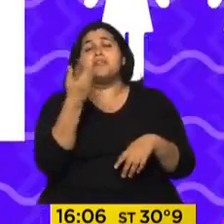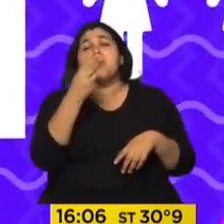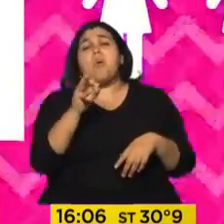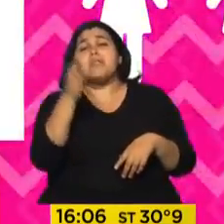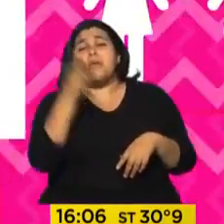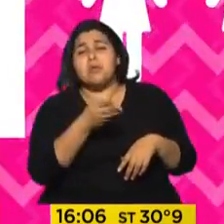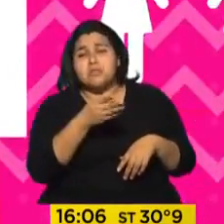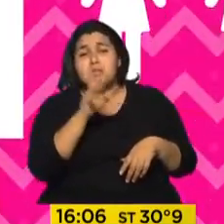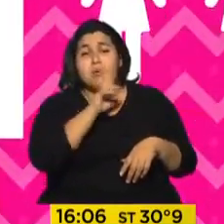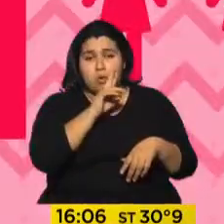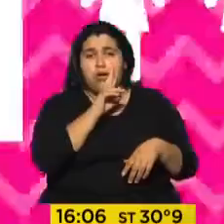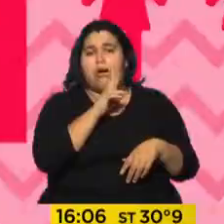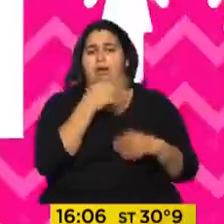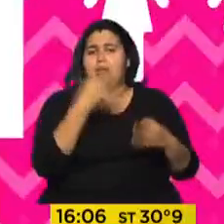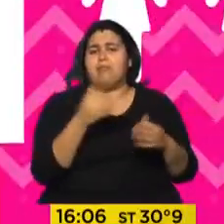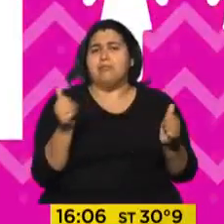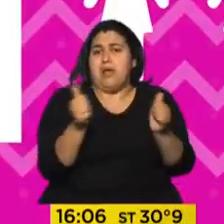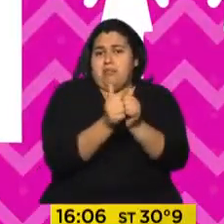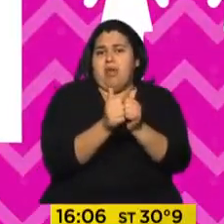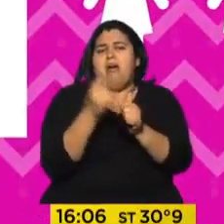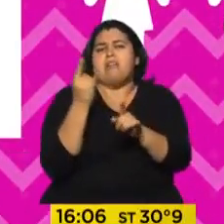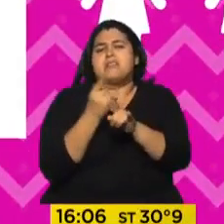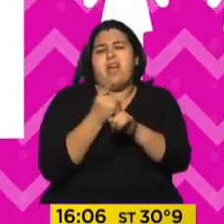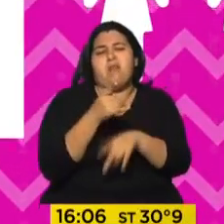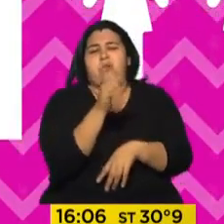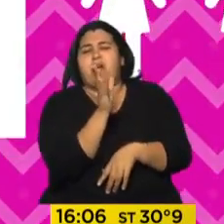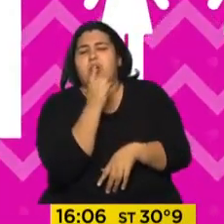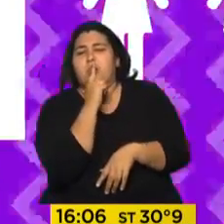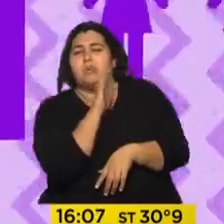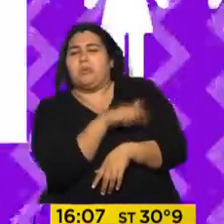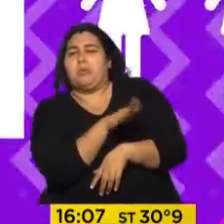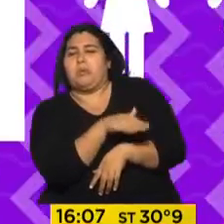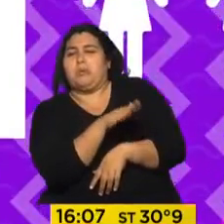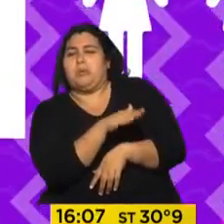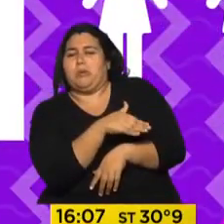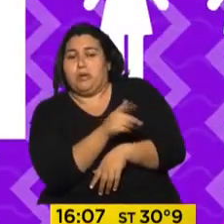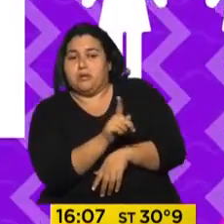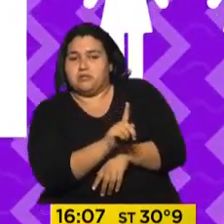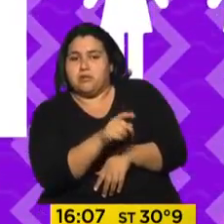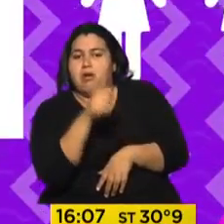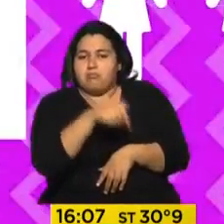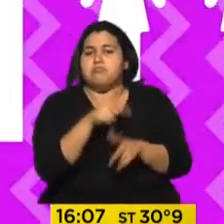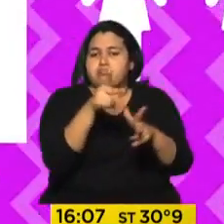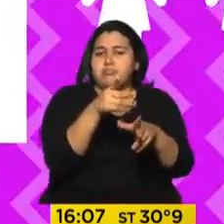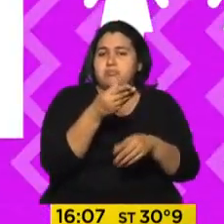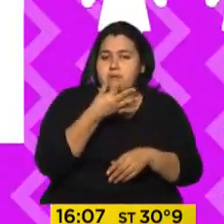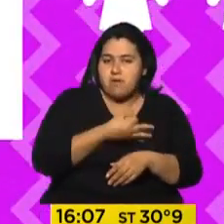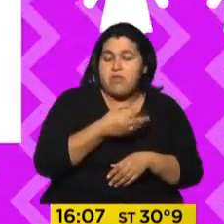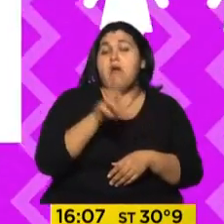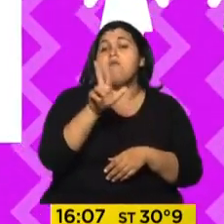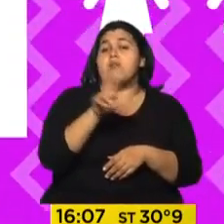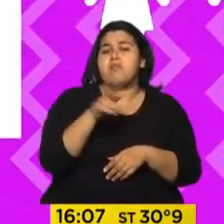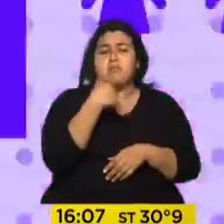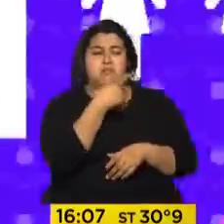las mujeres admitió que su pareja menospreció sus opiniones en público o en privado, un 33% dijo que criticó